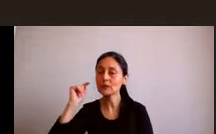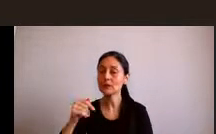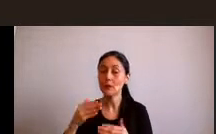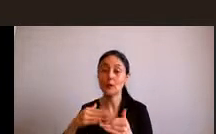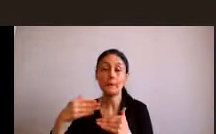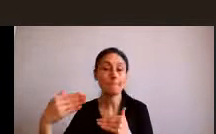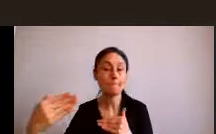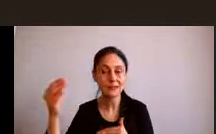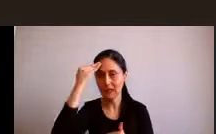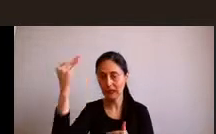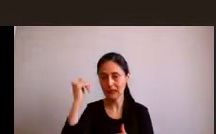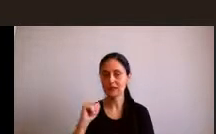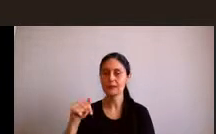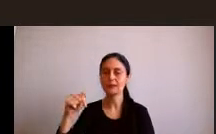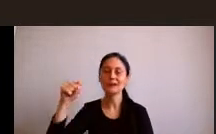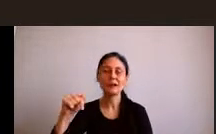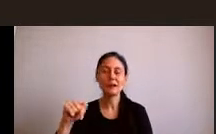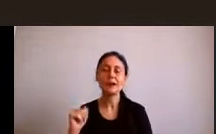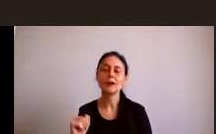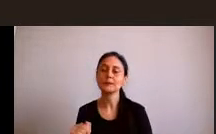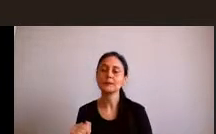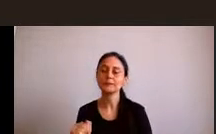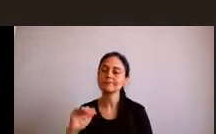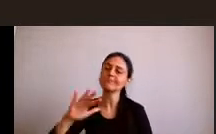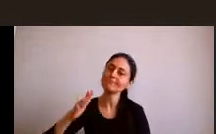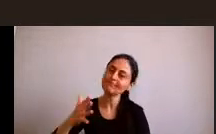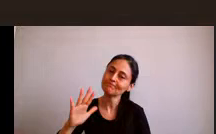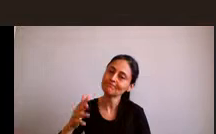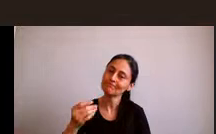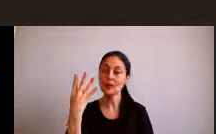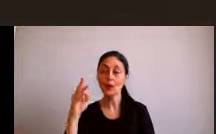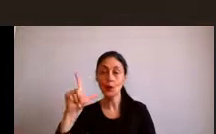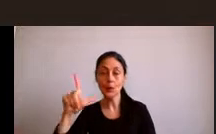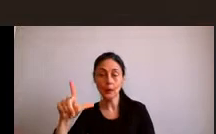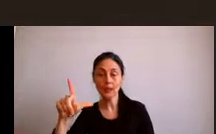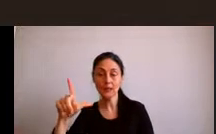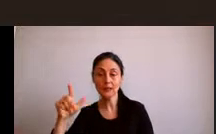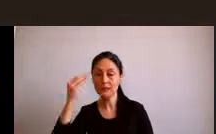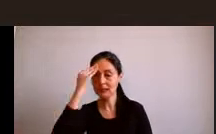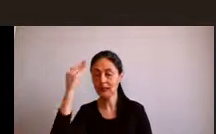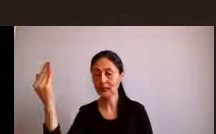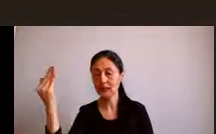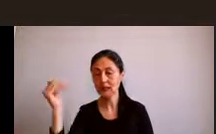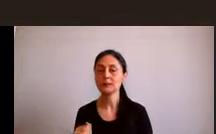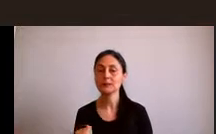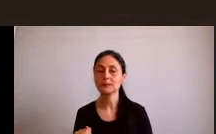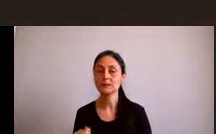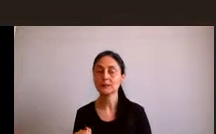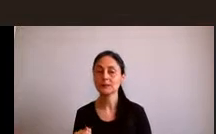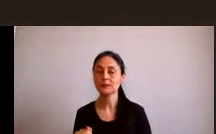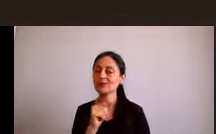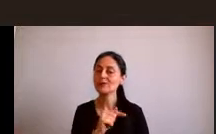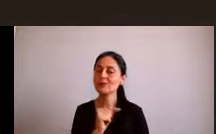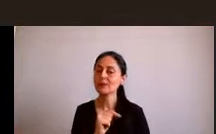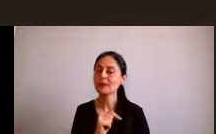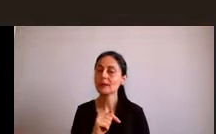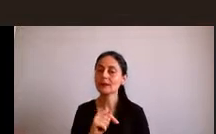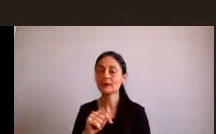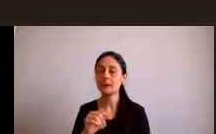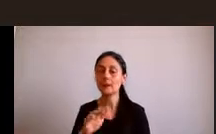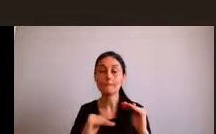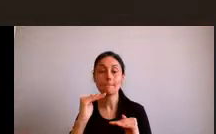complicación tener un promedio de 47 días y otros 22, ¿ya? Pero el promedio en general de estos 170 pacientes fue 40